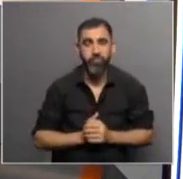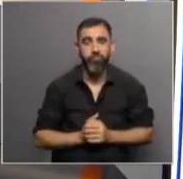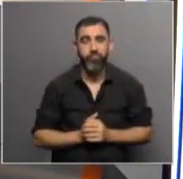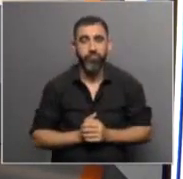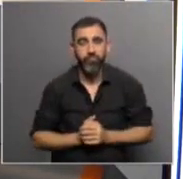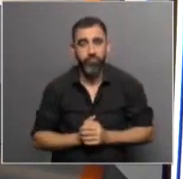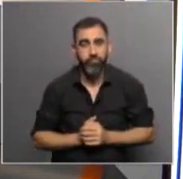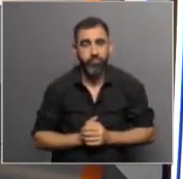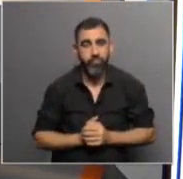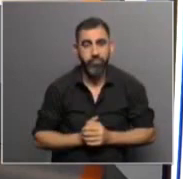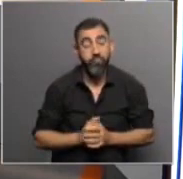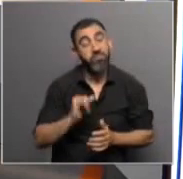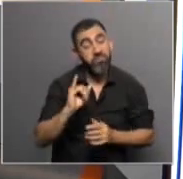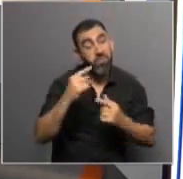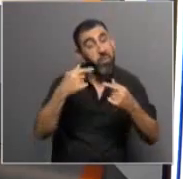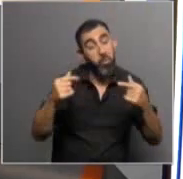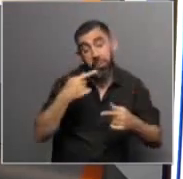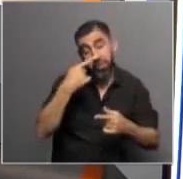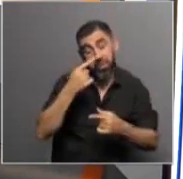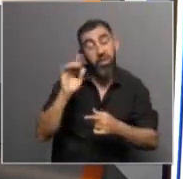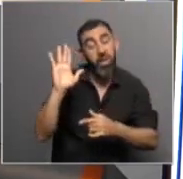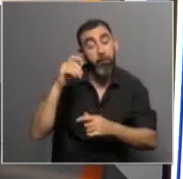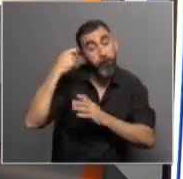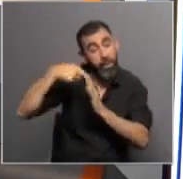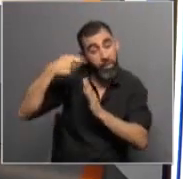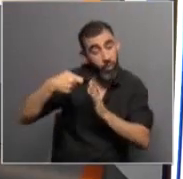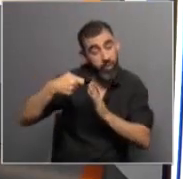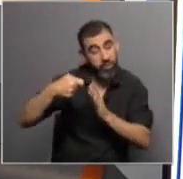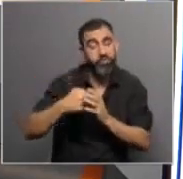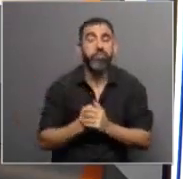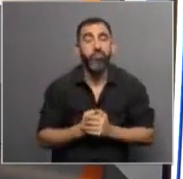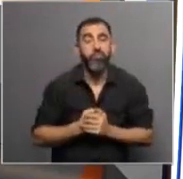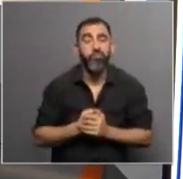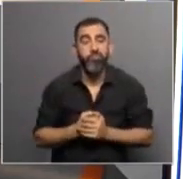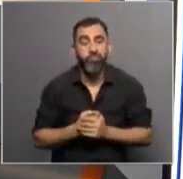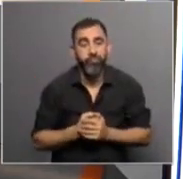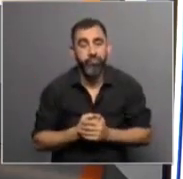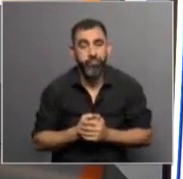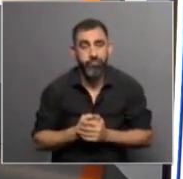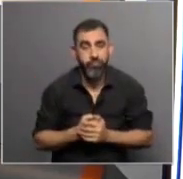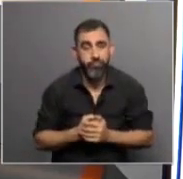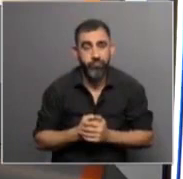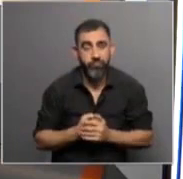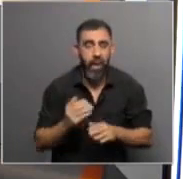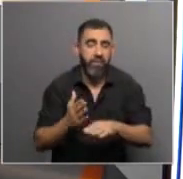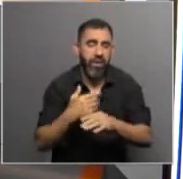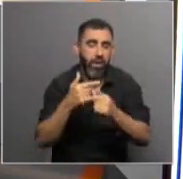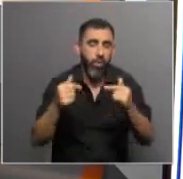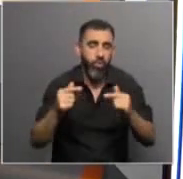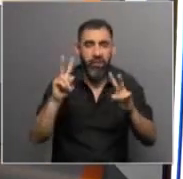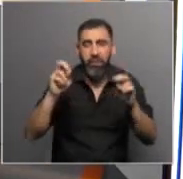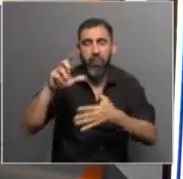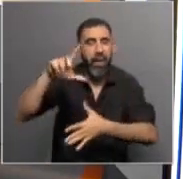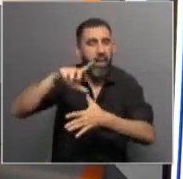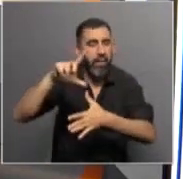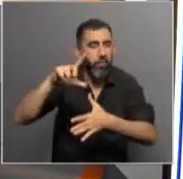Sí, bueno, una de las cosas interesantes de la película es que así como desarticula estereotipos sobre lo que es lo